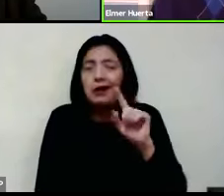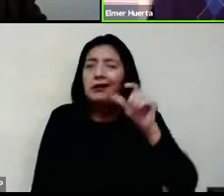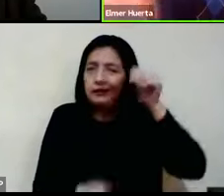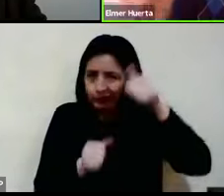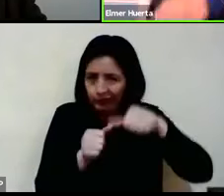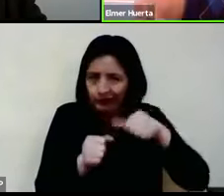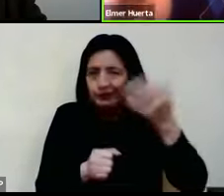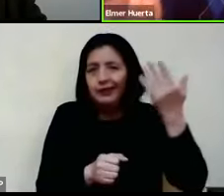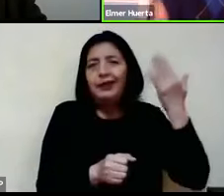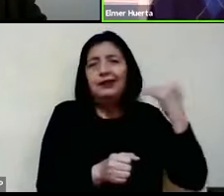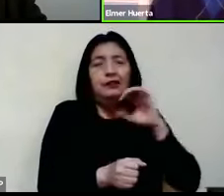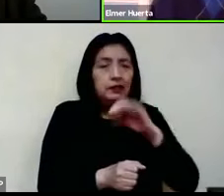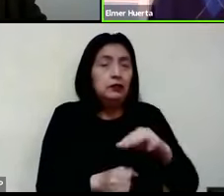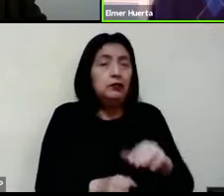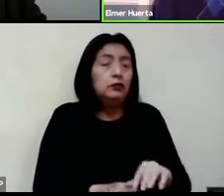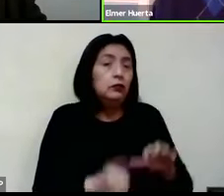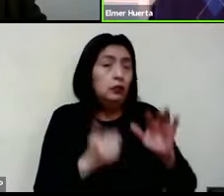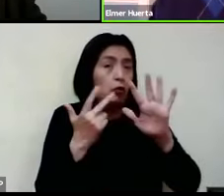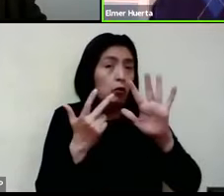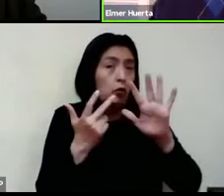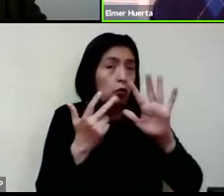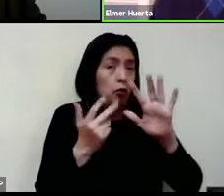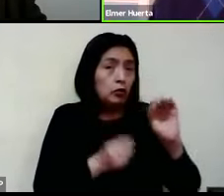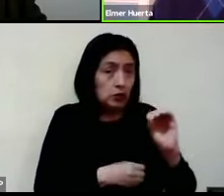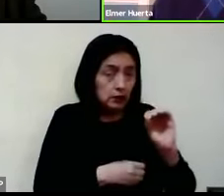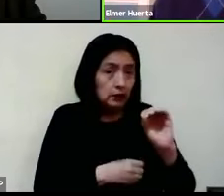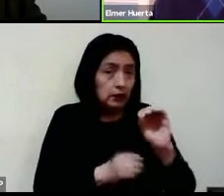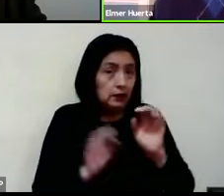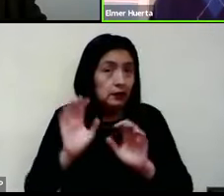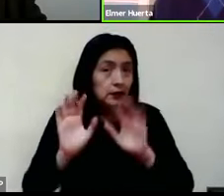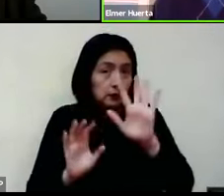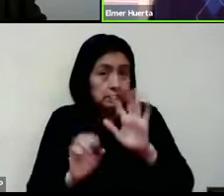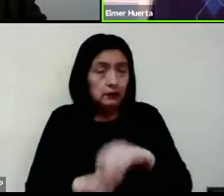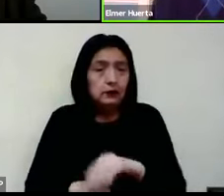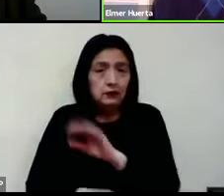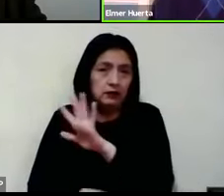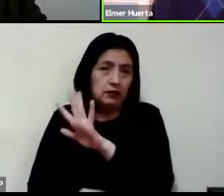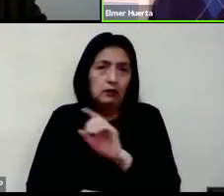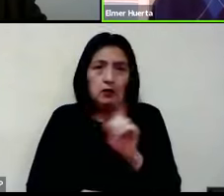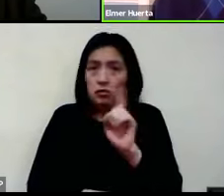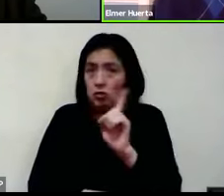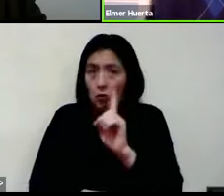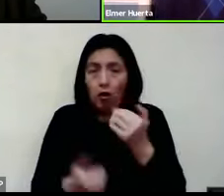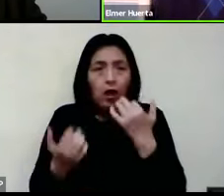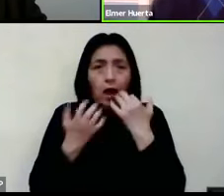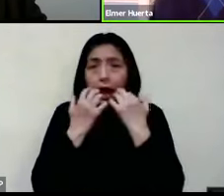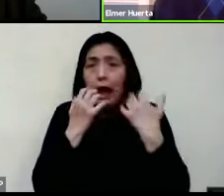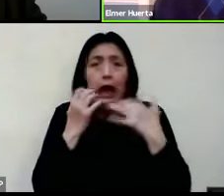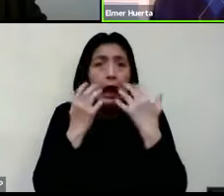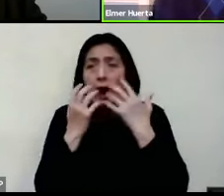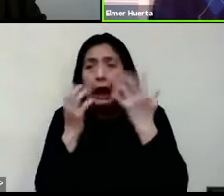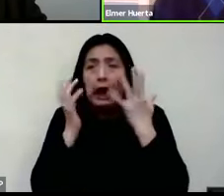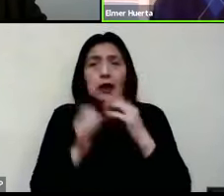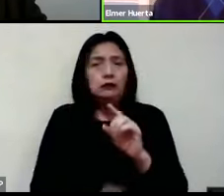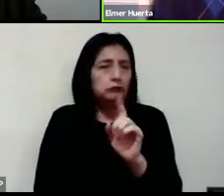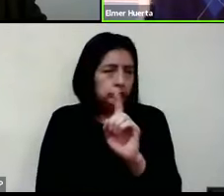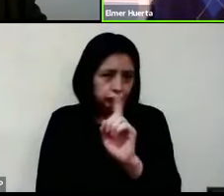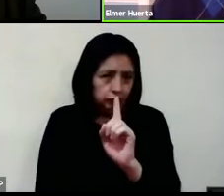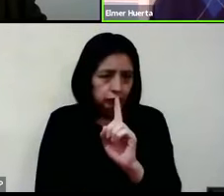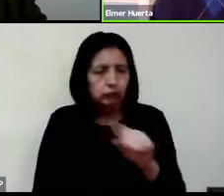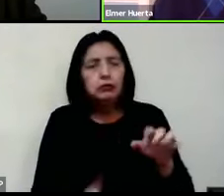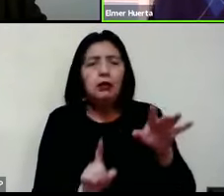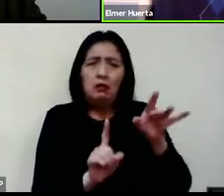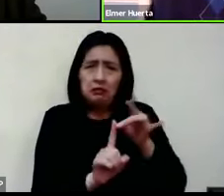dicho. 80-15-5. Así que no hay pánico. No tiene que haber pánico. ¿Se infectó? Muy bien. Te infectaste hijo,